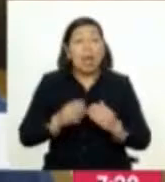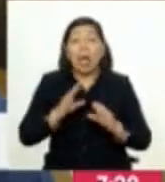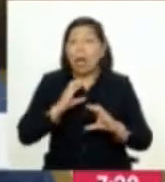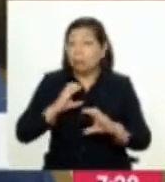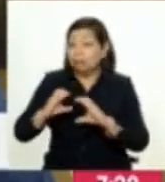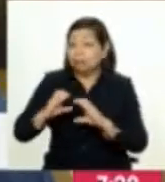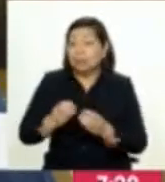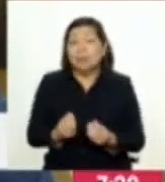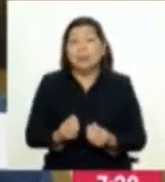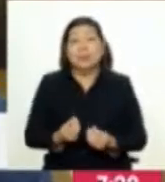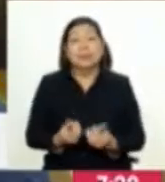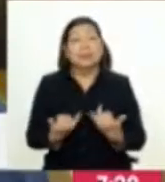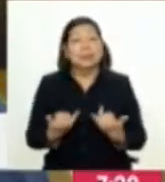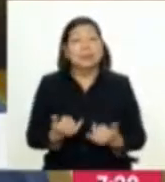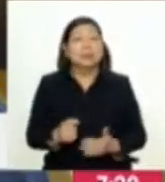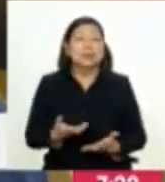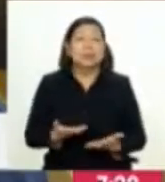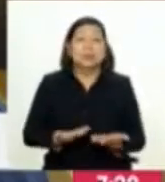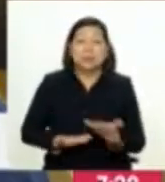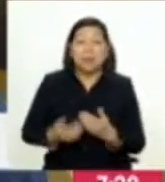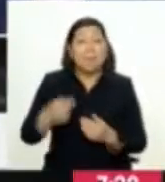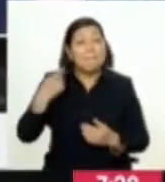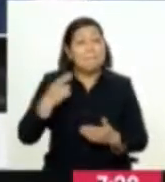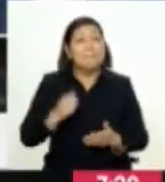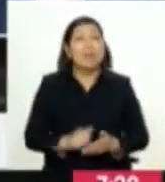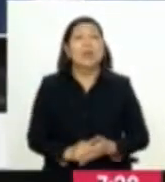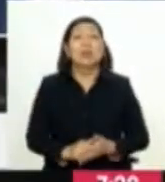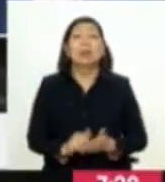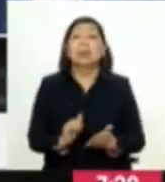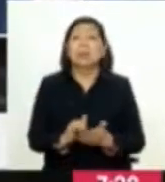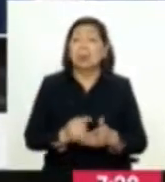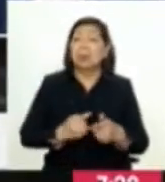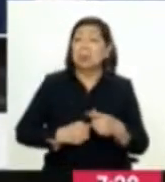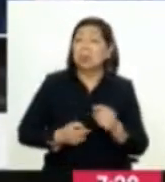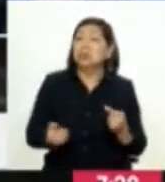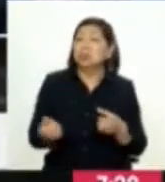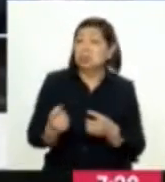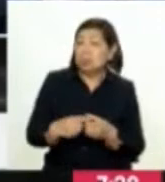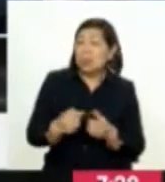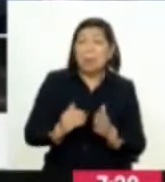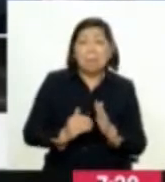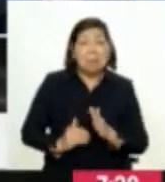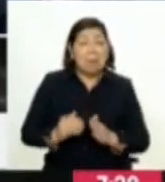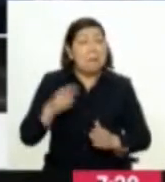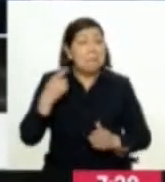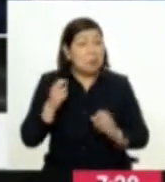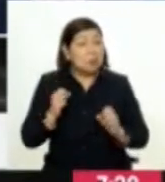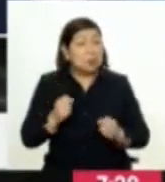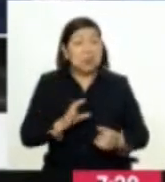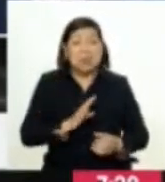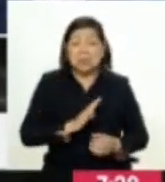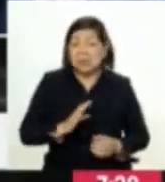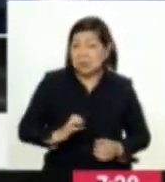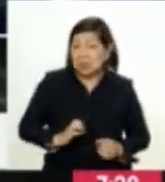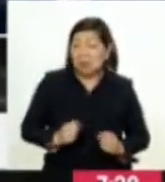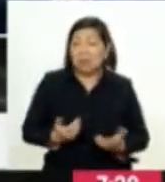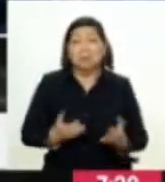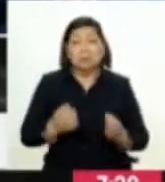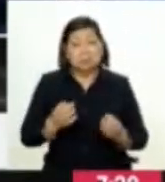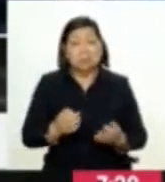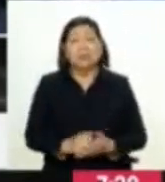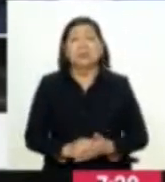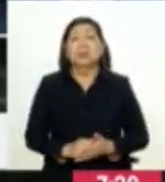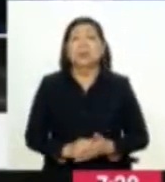diálogo que tienen componentes técnicos y componentes políticos, claro, y que han venido funcionando. La mayor parte de las políticas de Estado se han